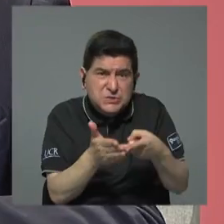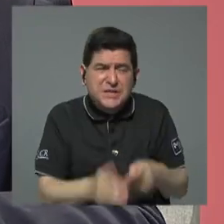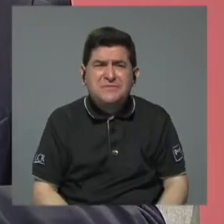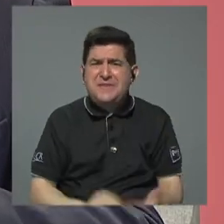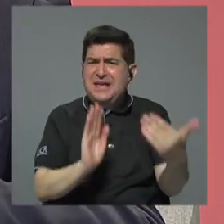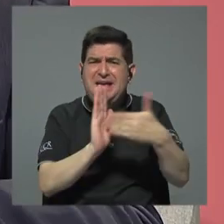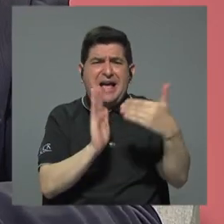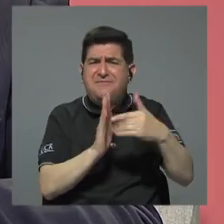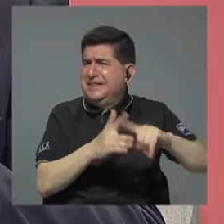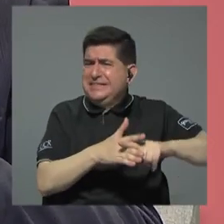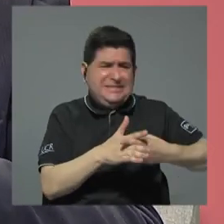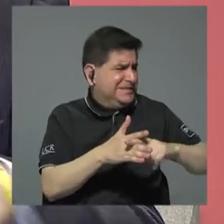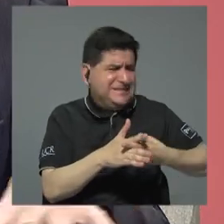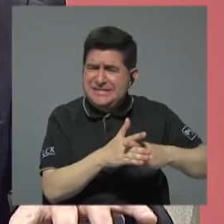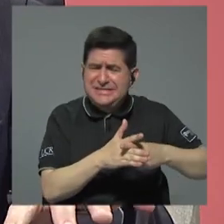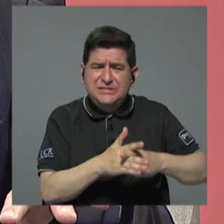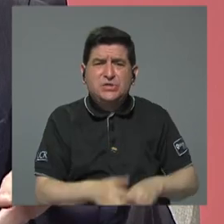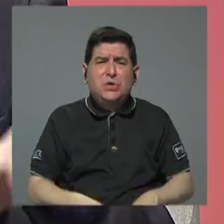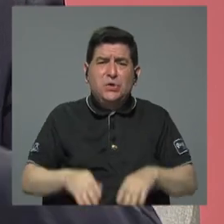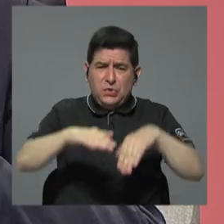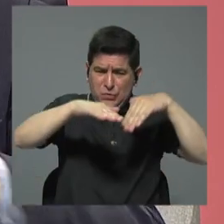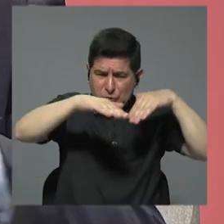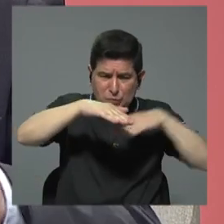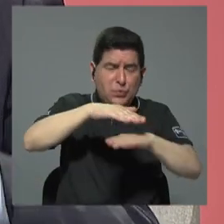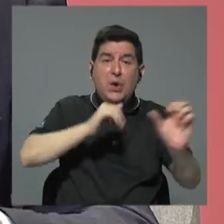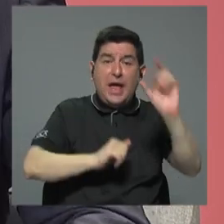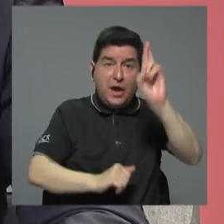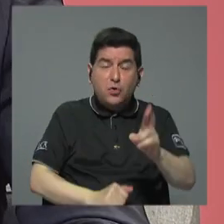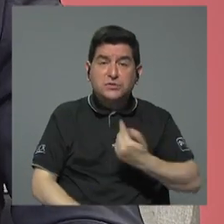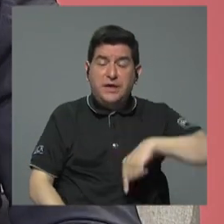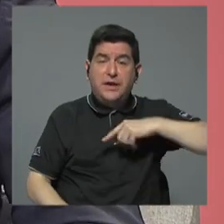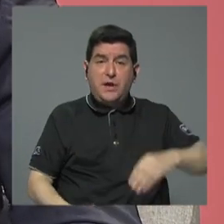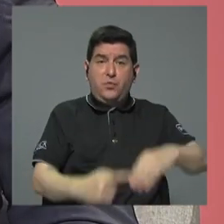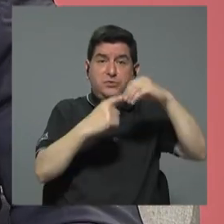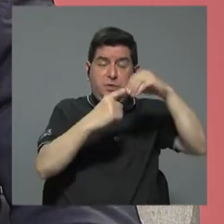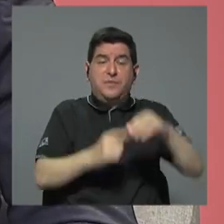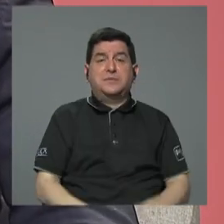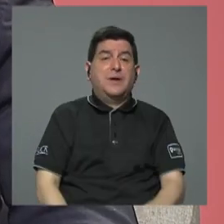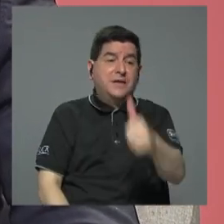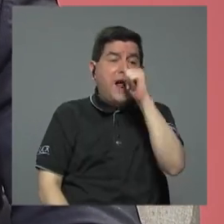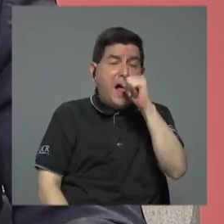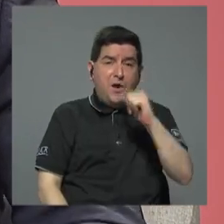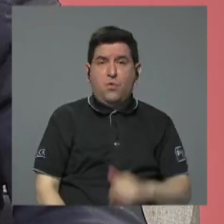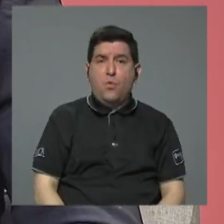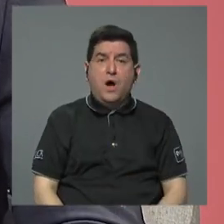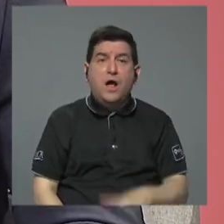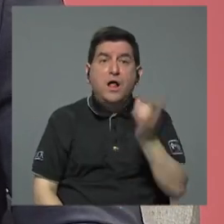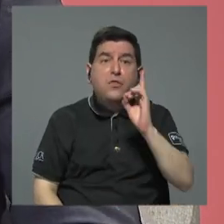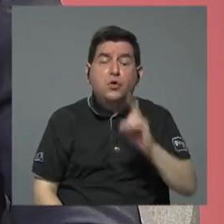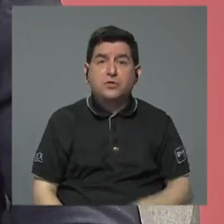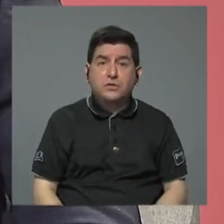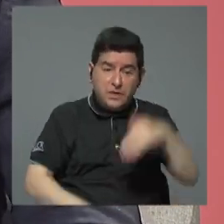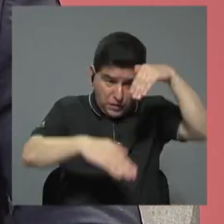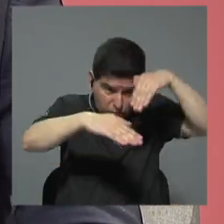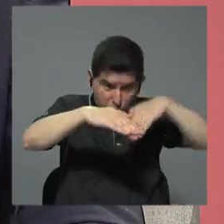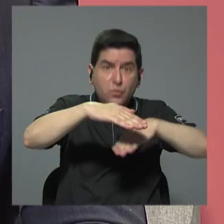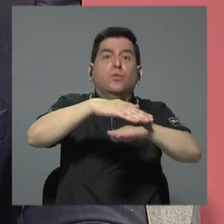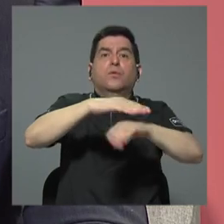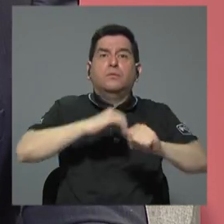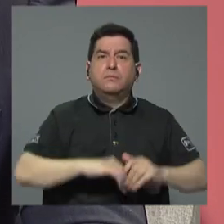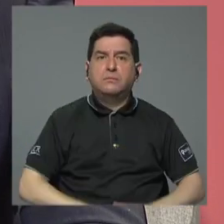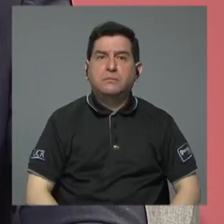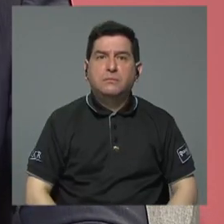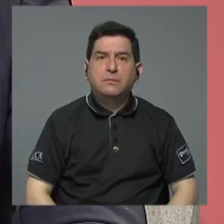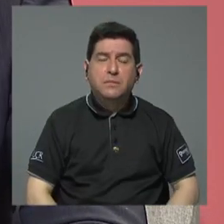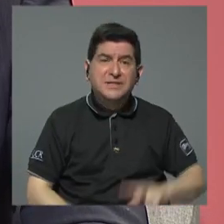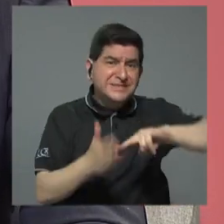daño irreparable al subsuelo. En Costa Rica, nuestros principales reservorios de agua están en el subsuelo,